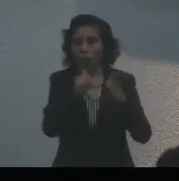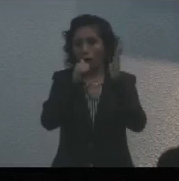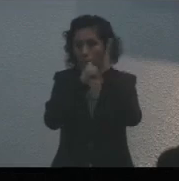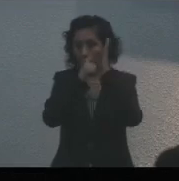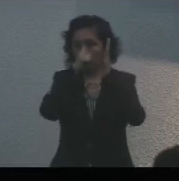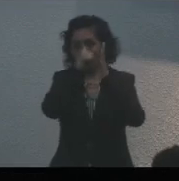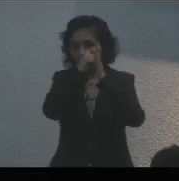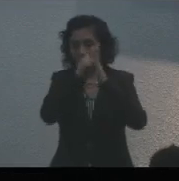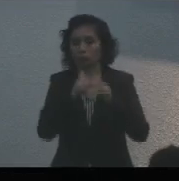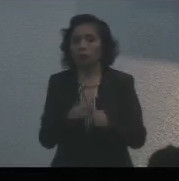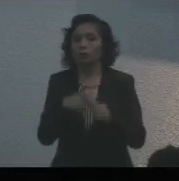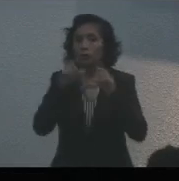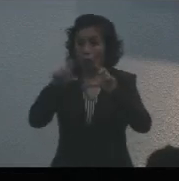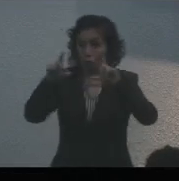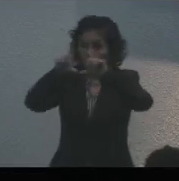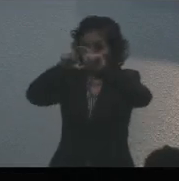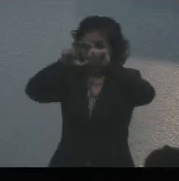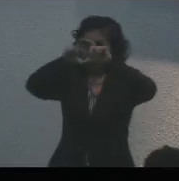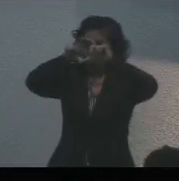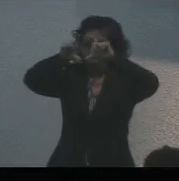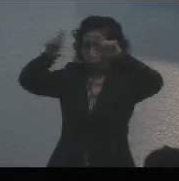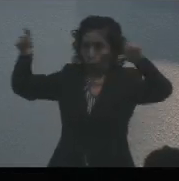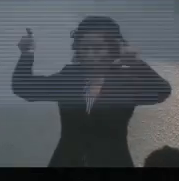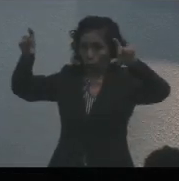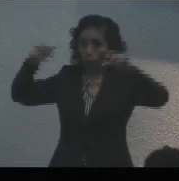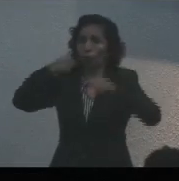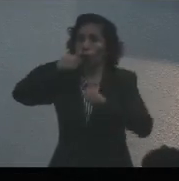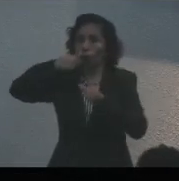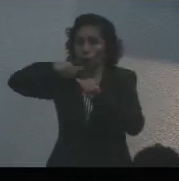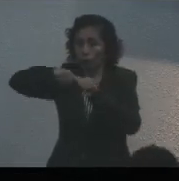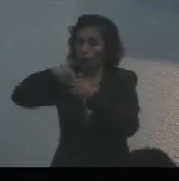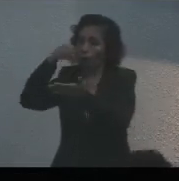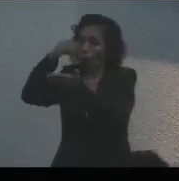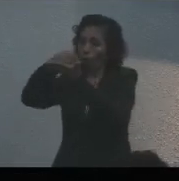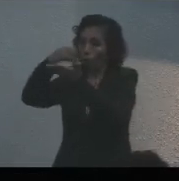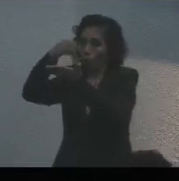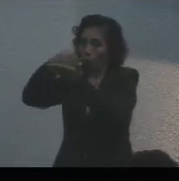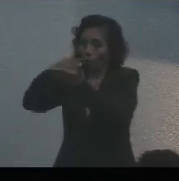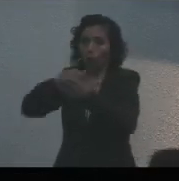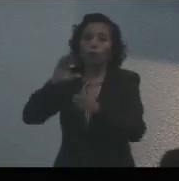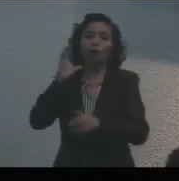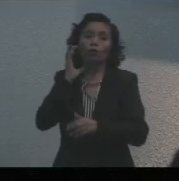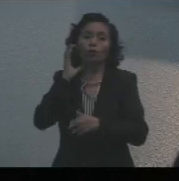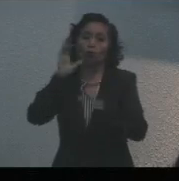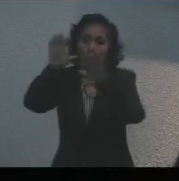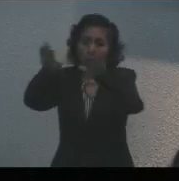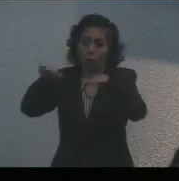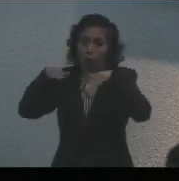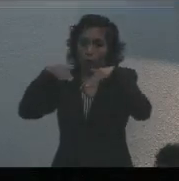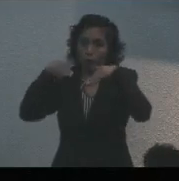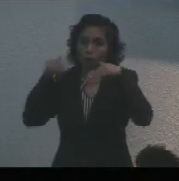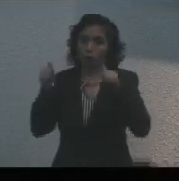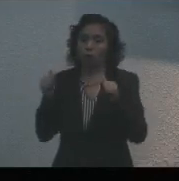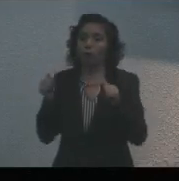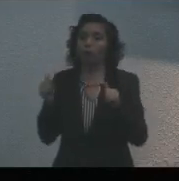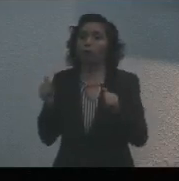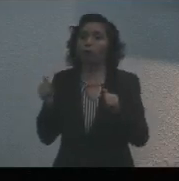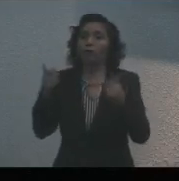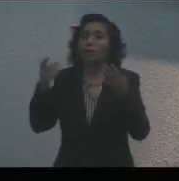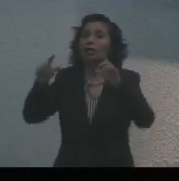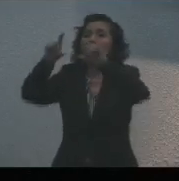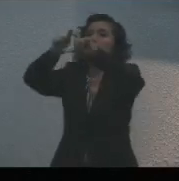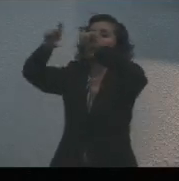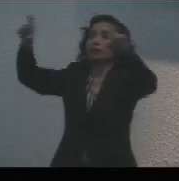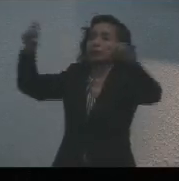se instituye inscribir con letras doradas en el muro de honor del recinto oficial del Poder Legislativo del Estado Libre y Soberano de Quintana Roo, la